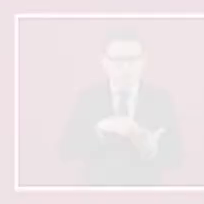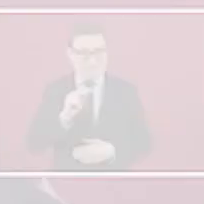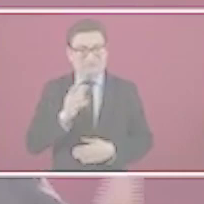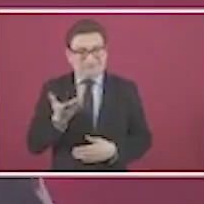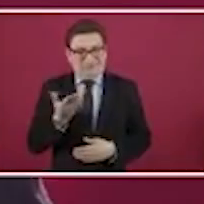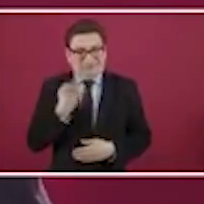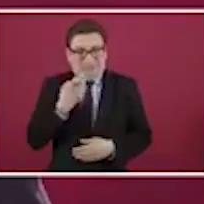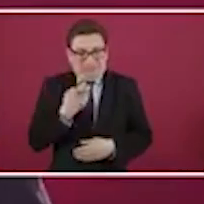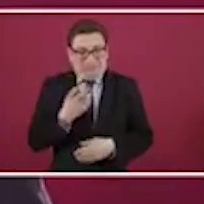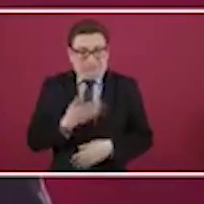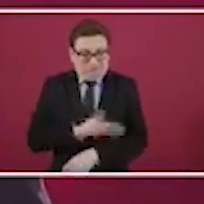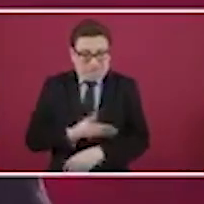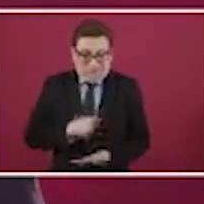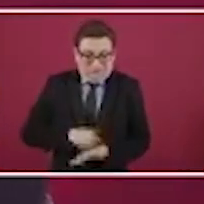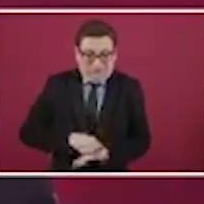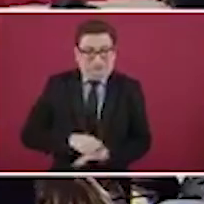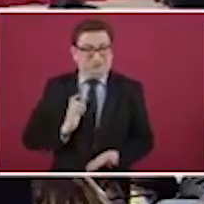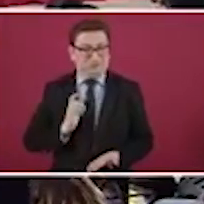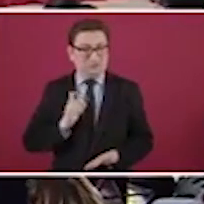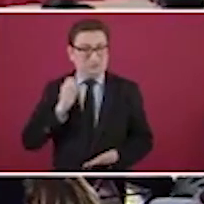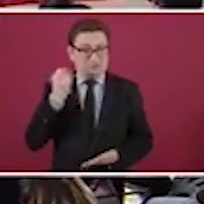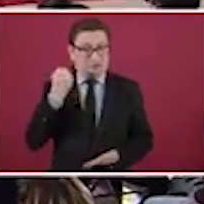2018-2024. Contentos que